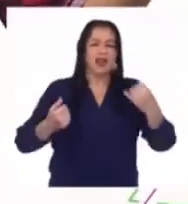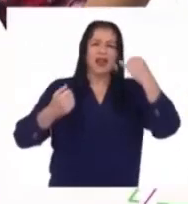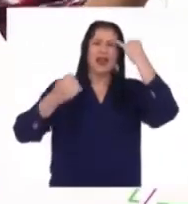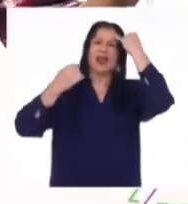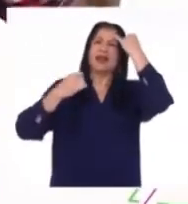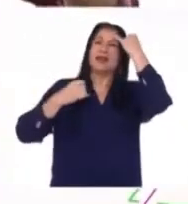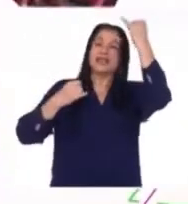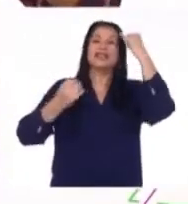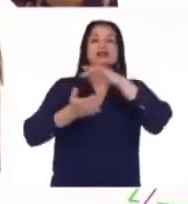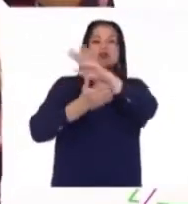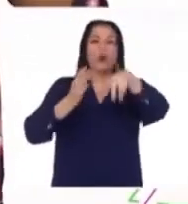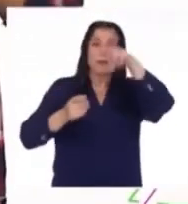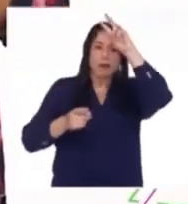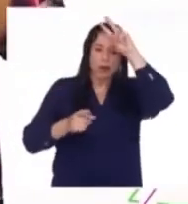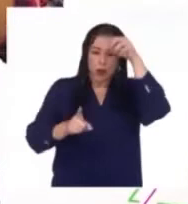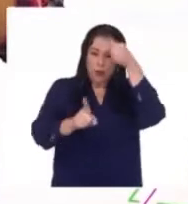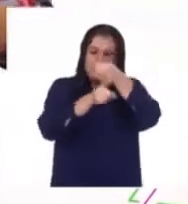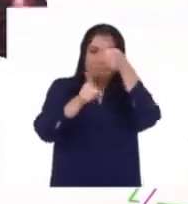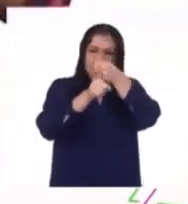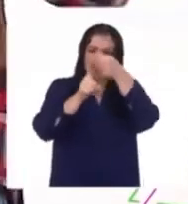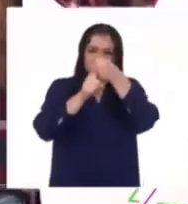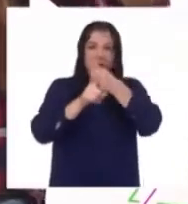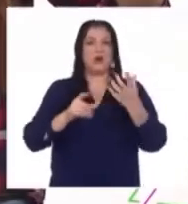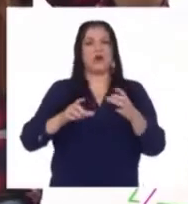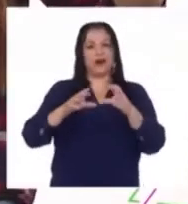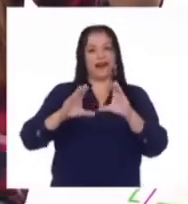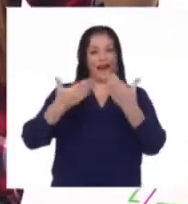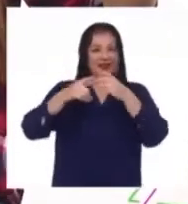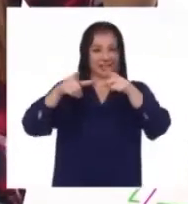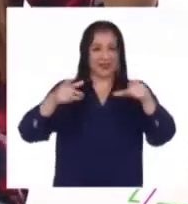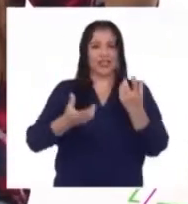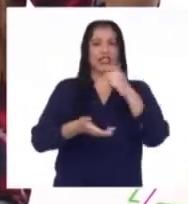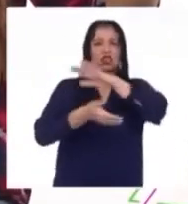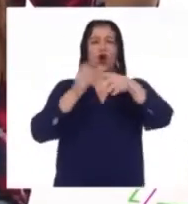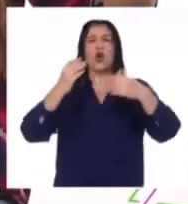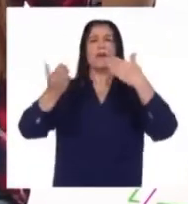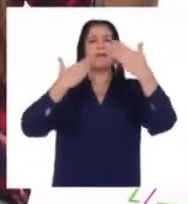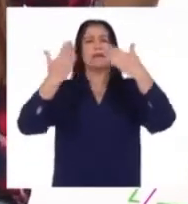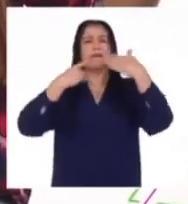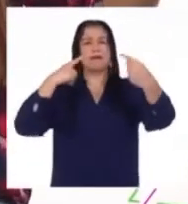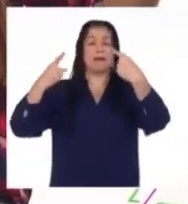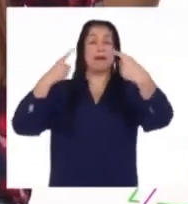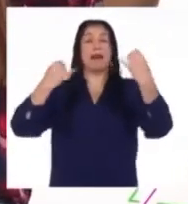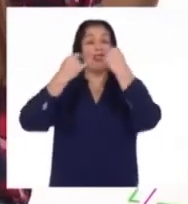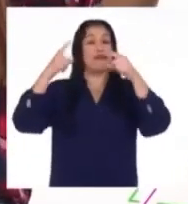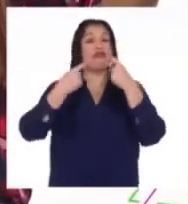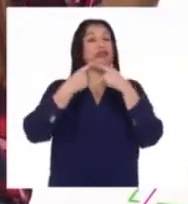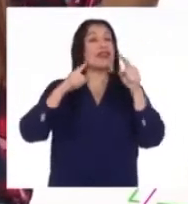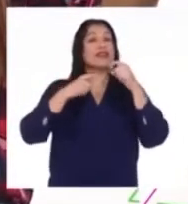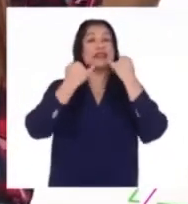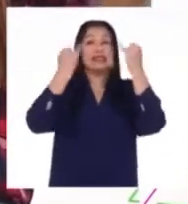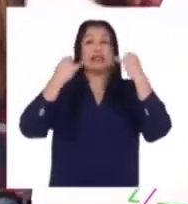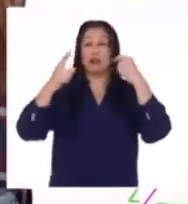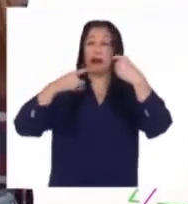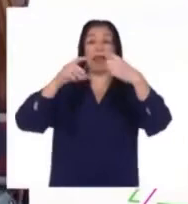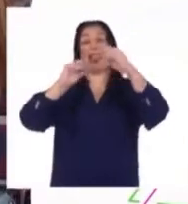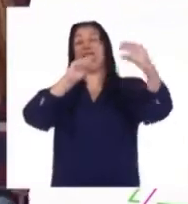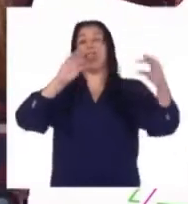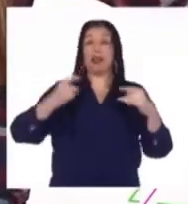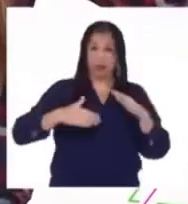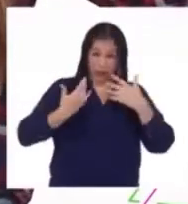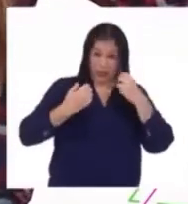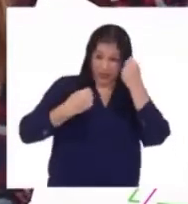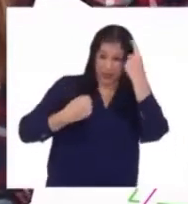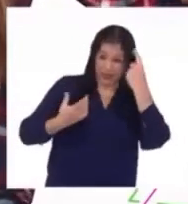el Perú estuviera en un mismo salón de clases y que todos empiezan a hablar al mismo tiempo. ¿Nos entenderíamos?